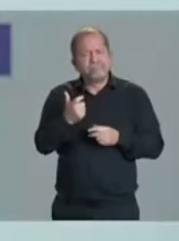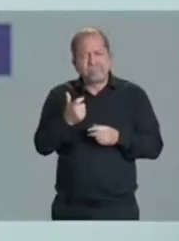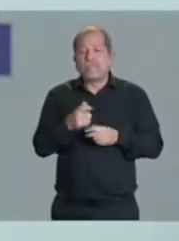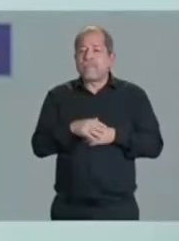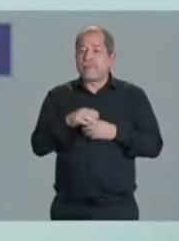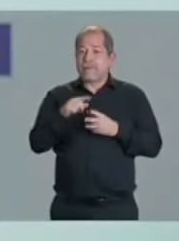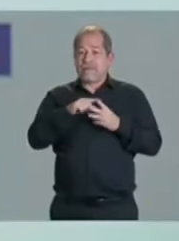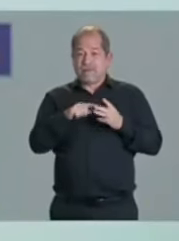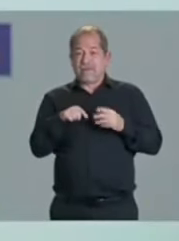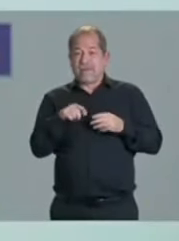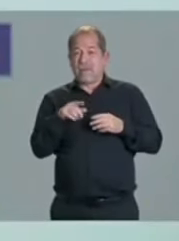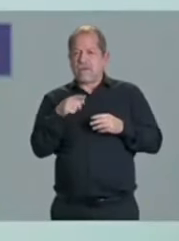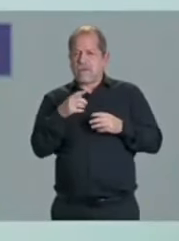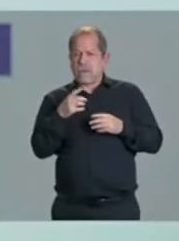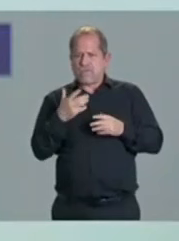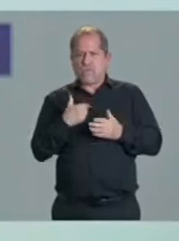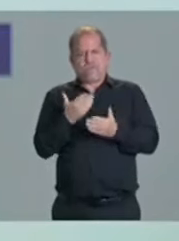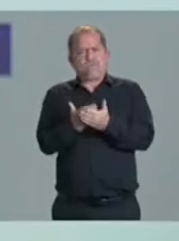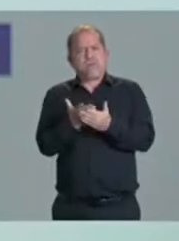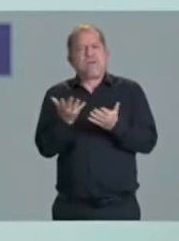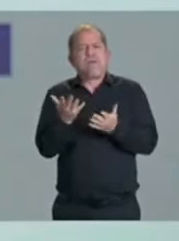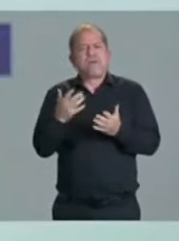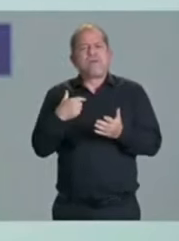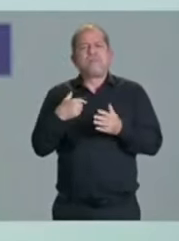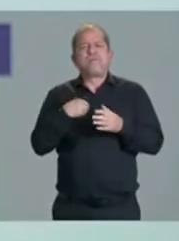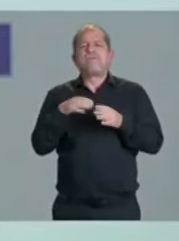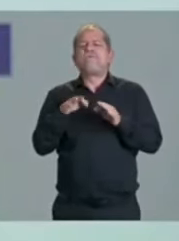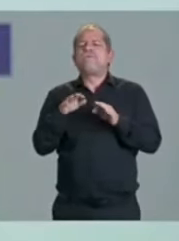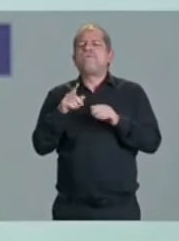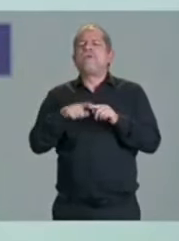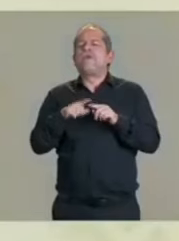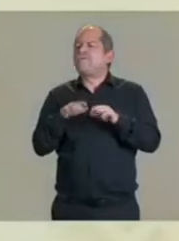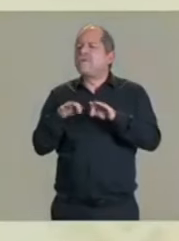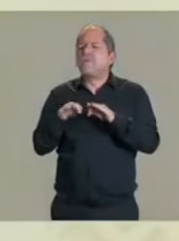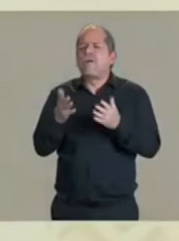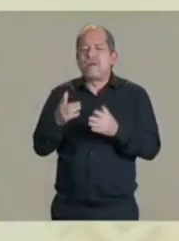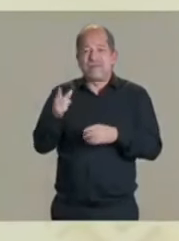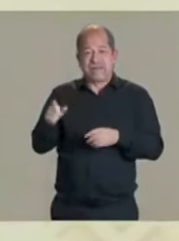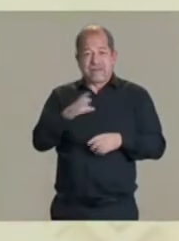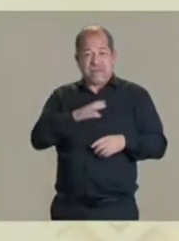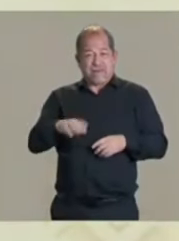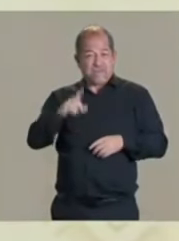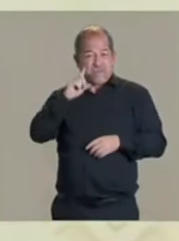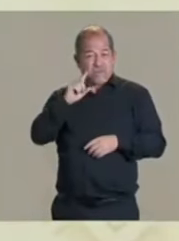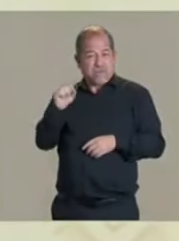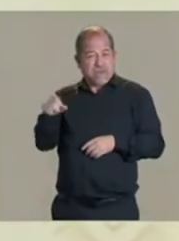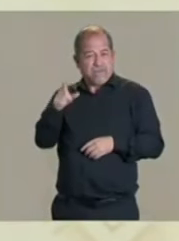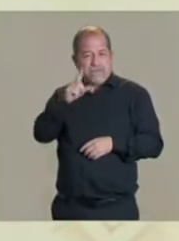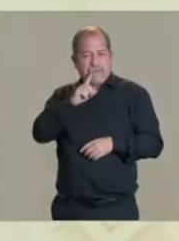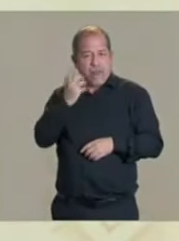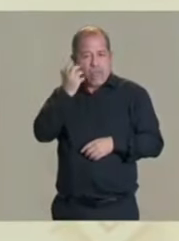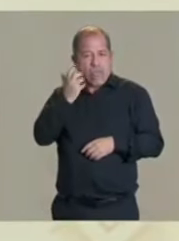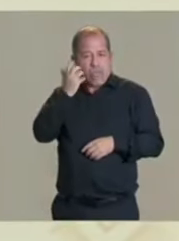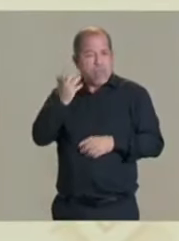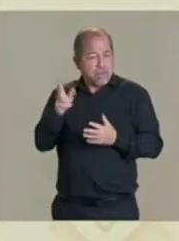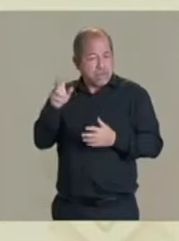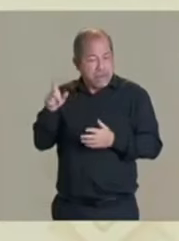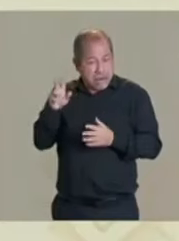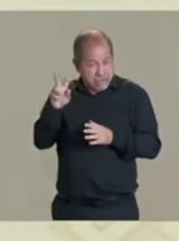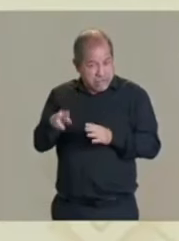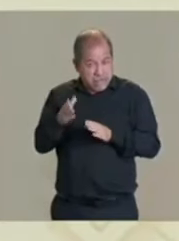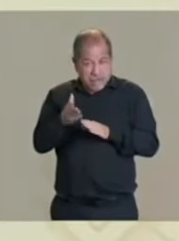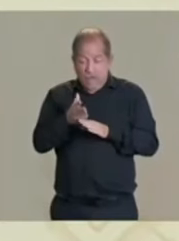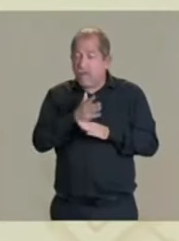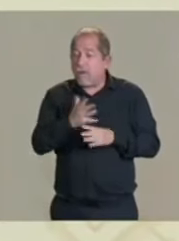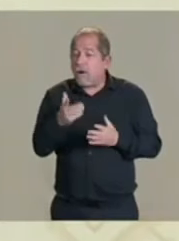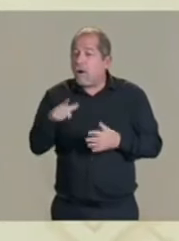discusión, y ahora sí me voy a concentrar principalmente en propuestas y resultados, porque es